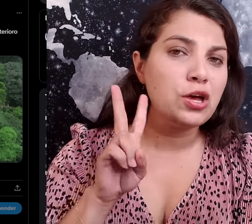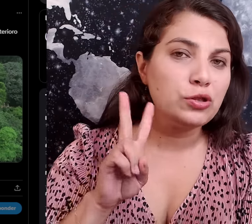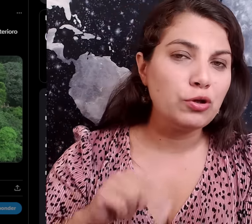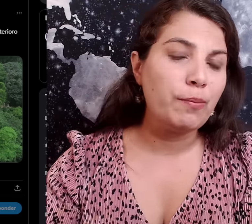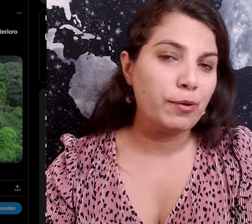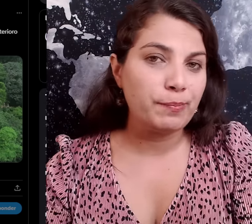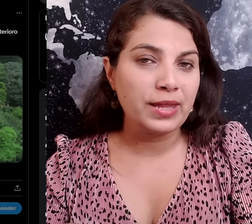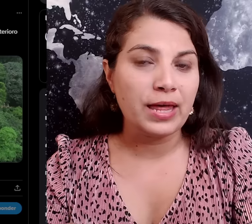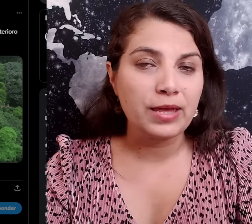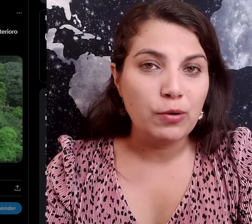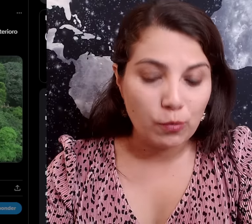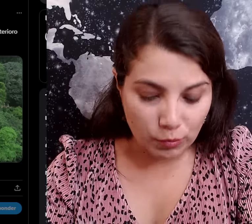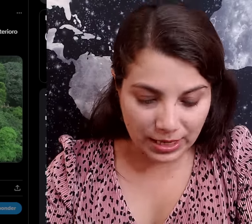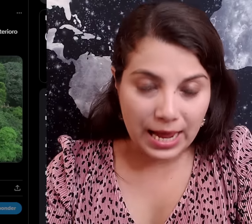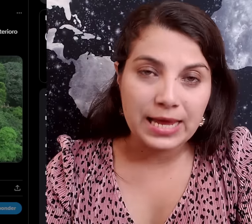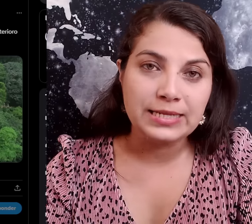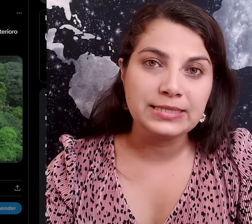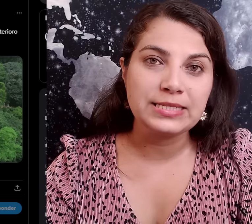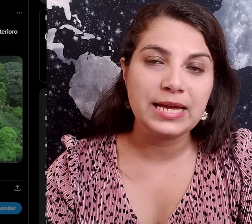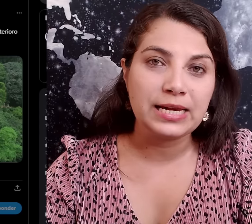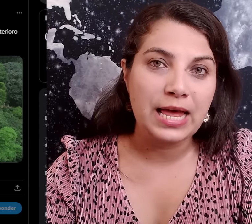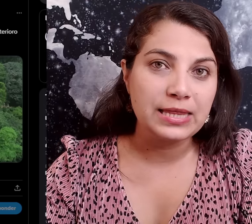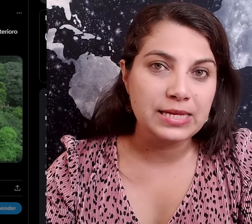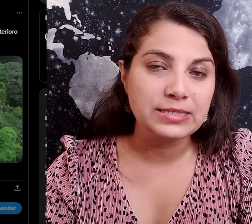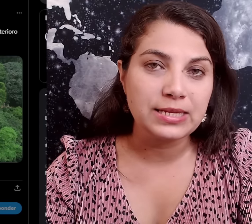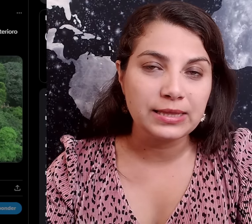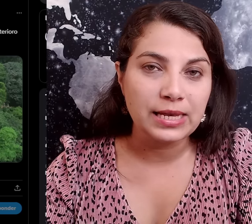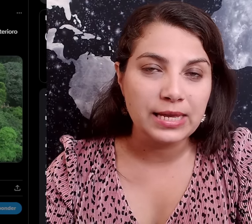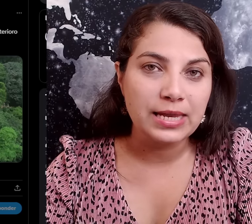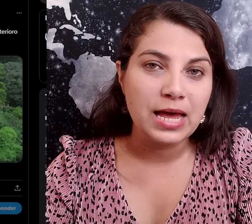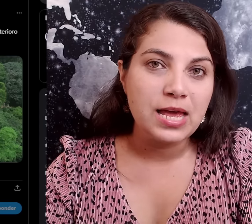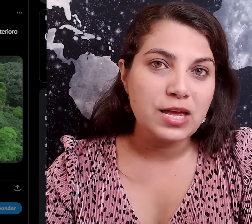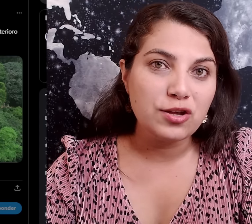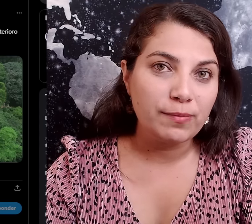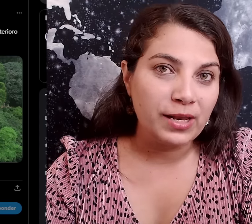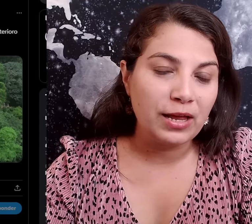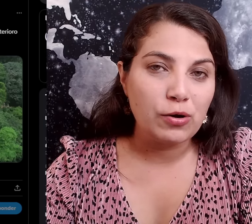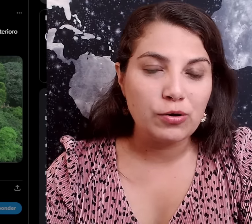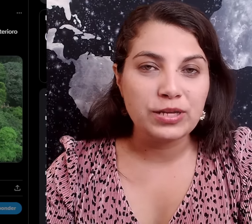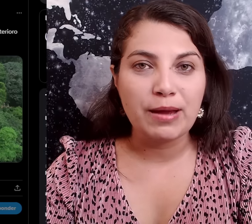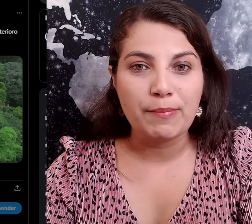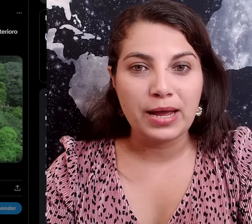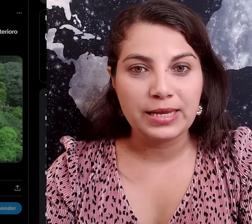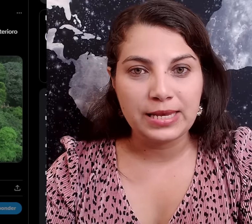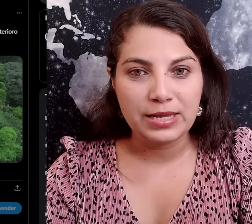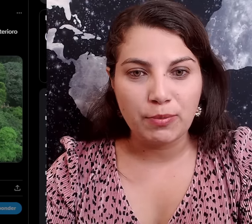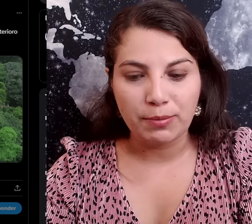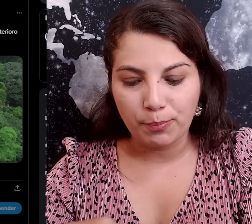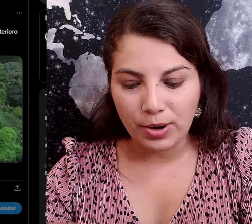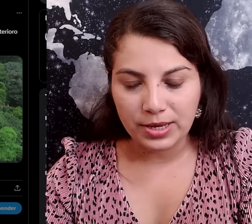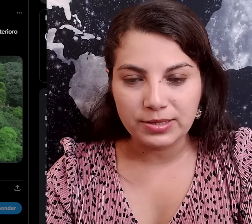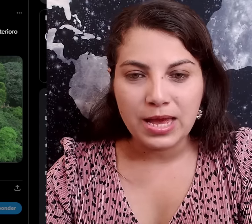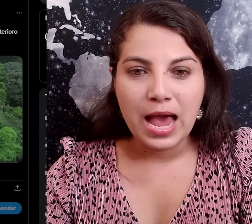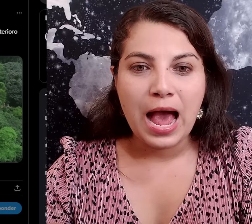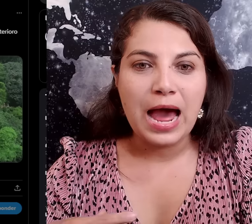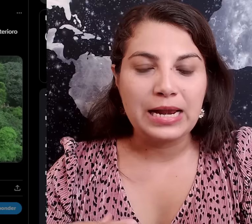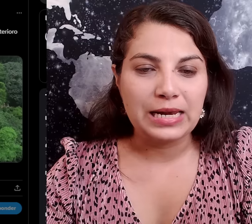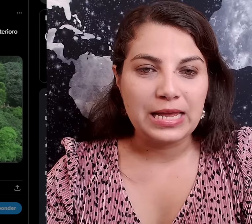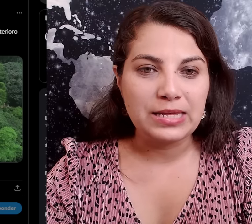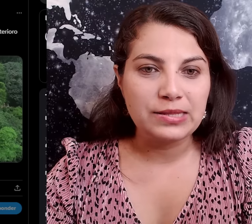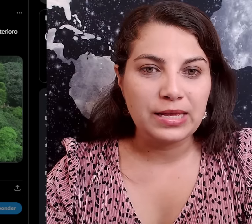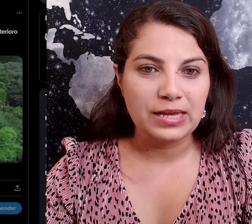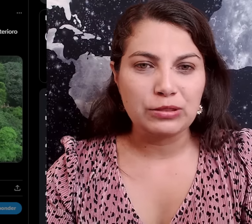son dos propiedades, una en Sierra de Santa Elena y otra en la colonia Maquiliguat. Pues